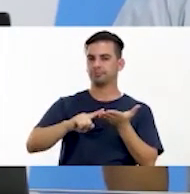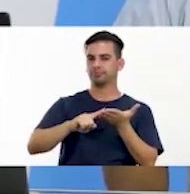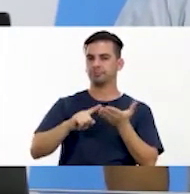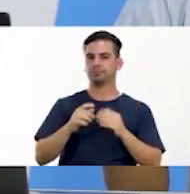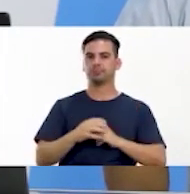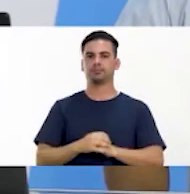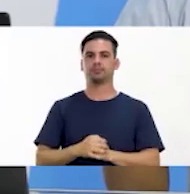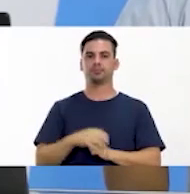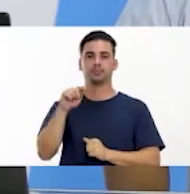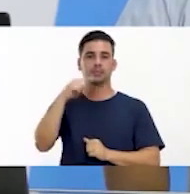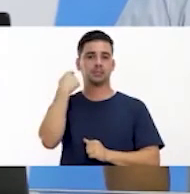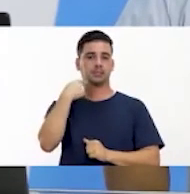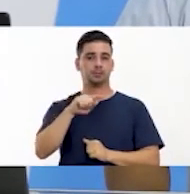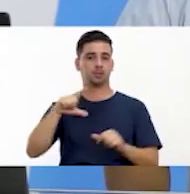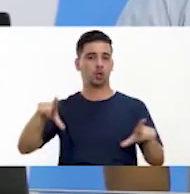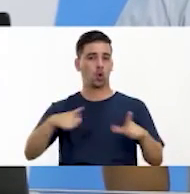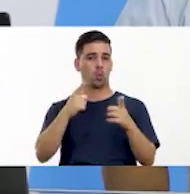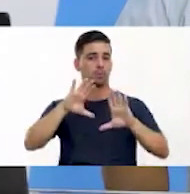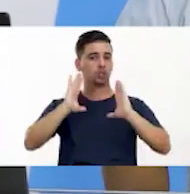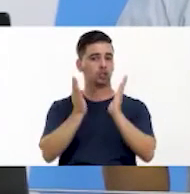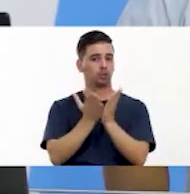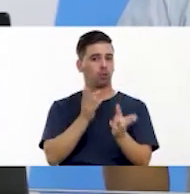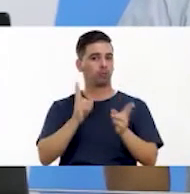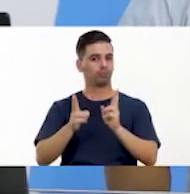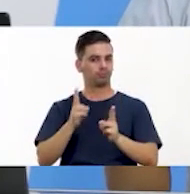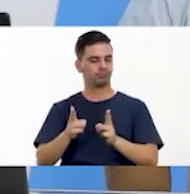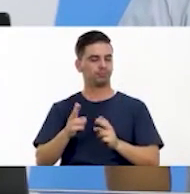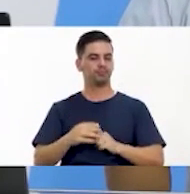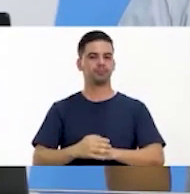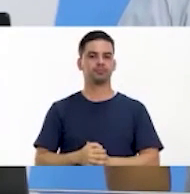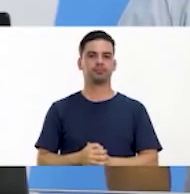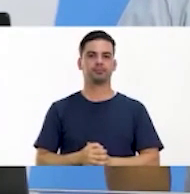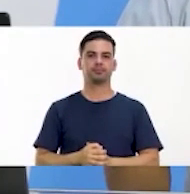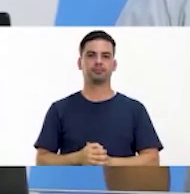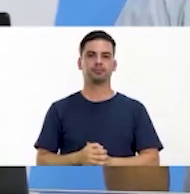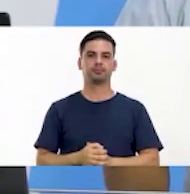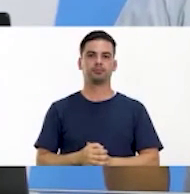y cumplir con todas las actividades que se le han orientado.